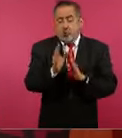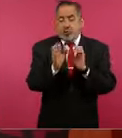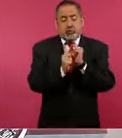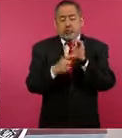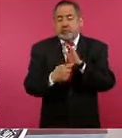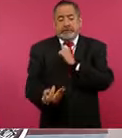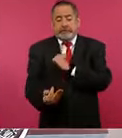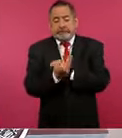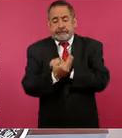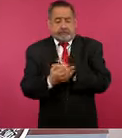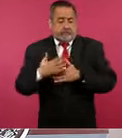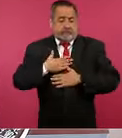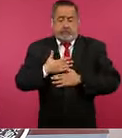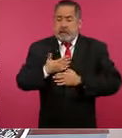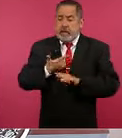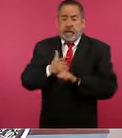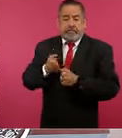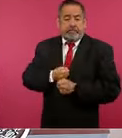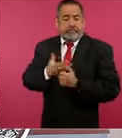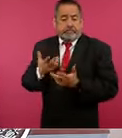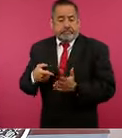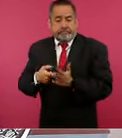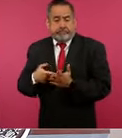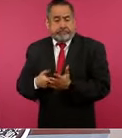las libertades.